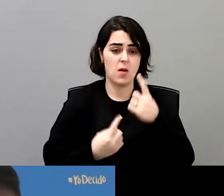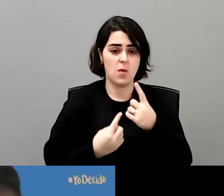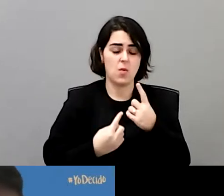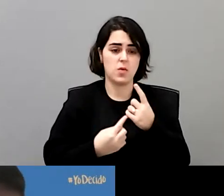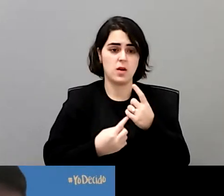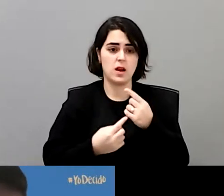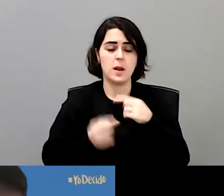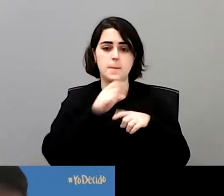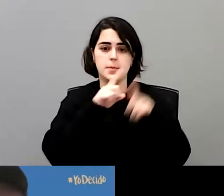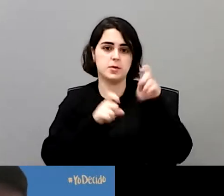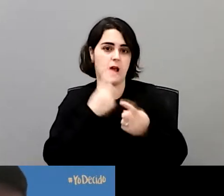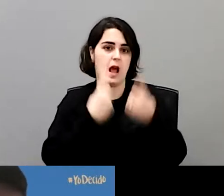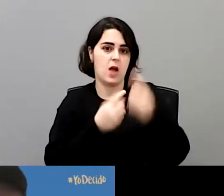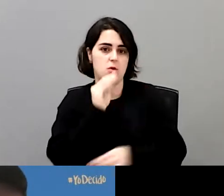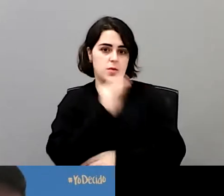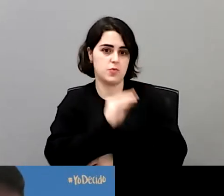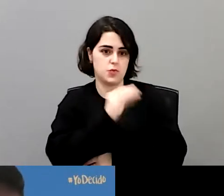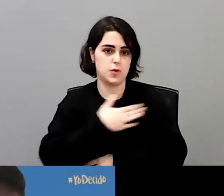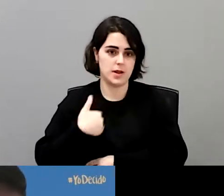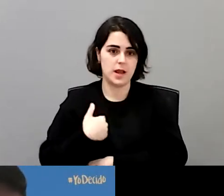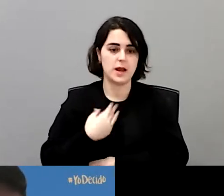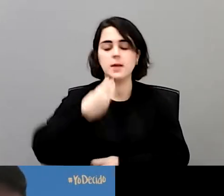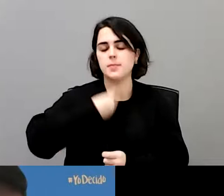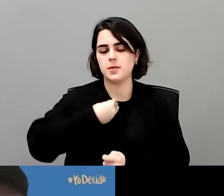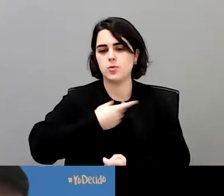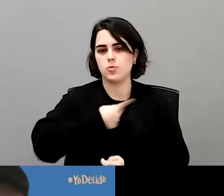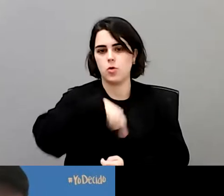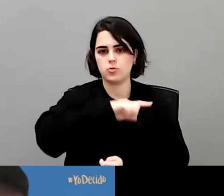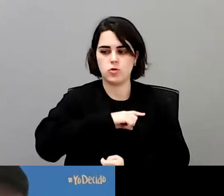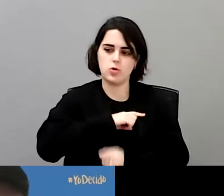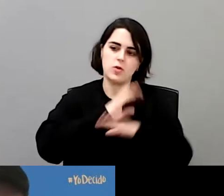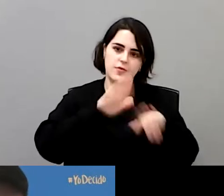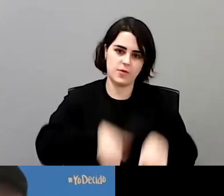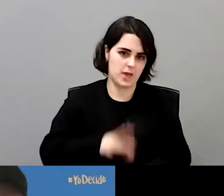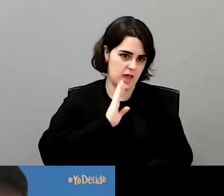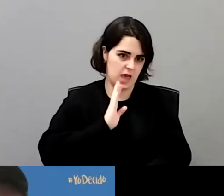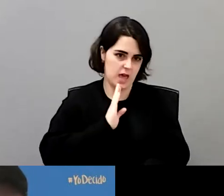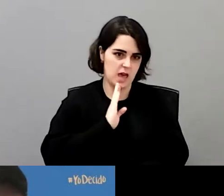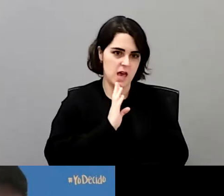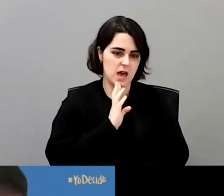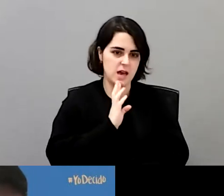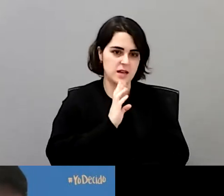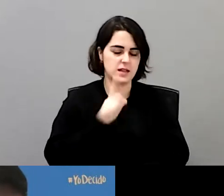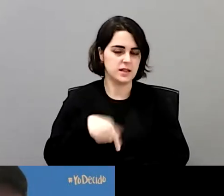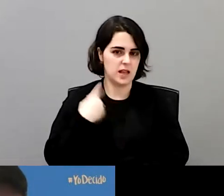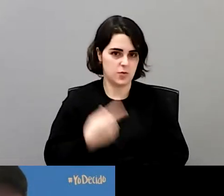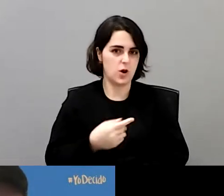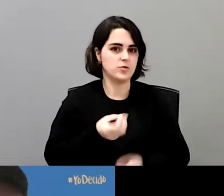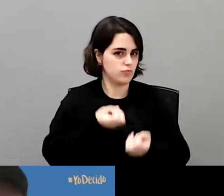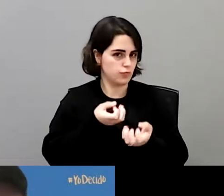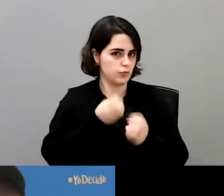quieren formular algunas preguntas, Tamara, así que nada, lo dejaremos para el final, como decíamos, y luego las haremos,